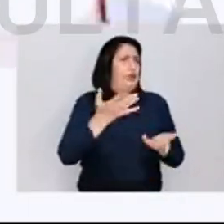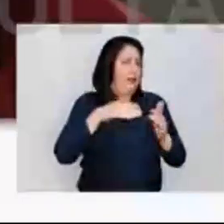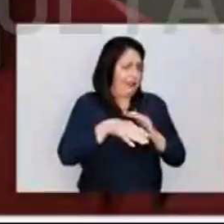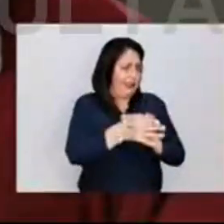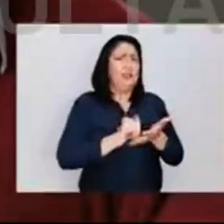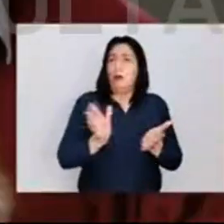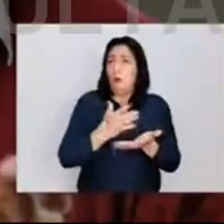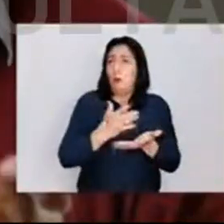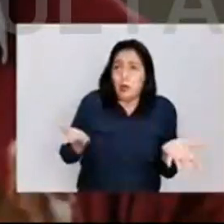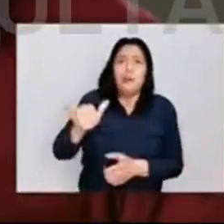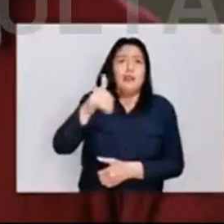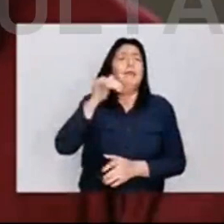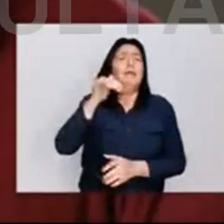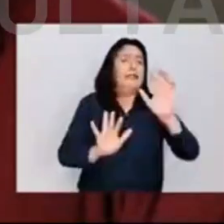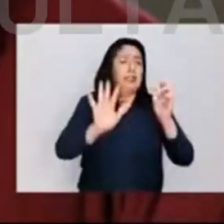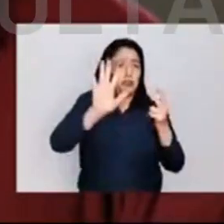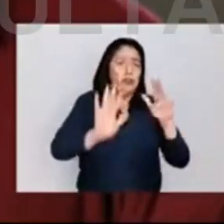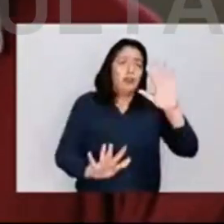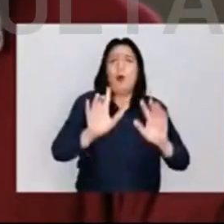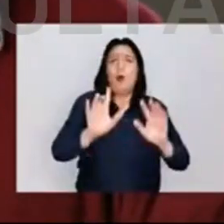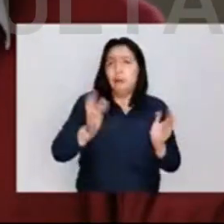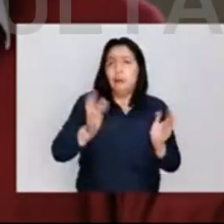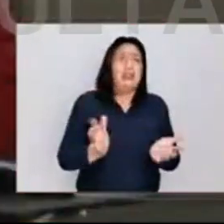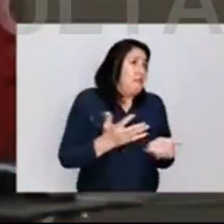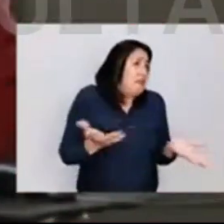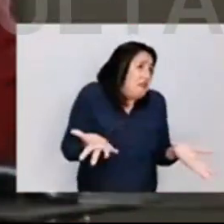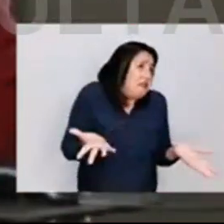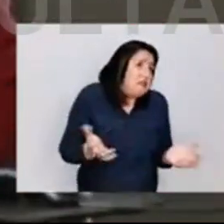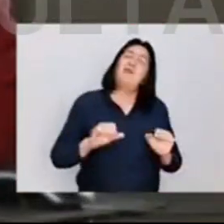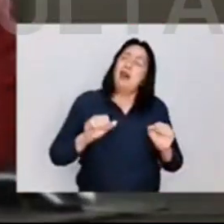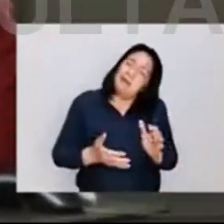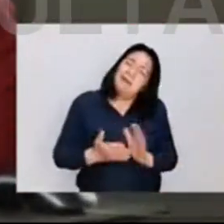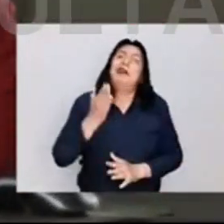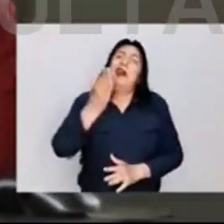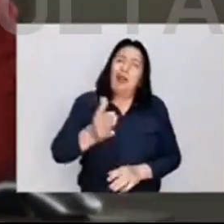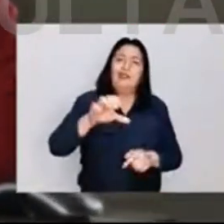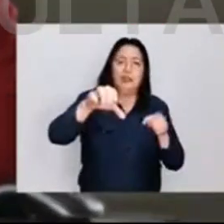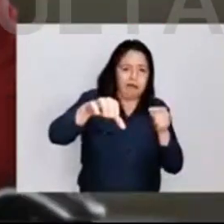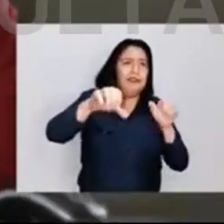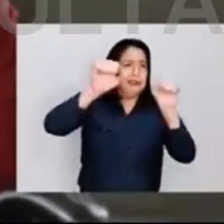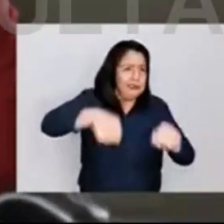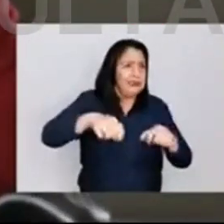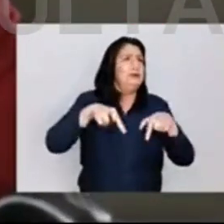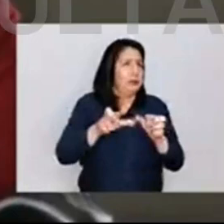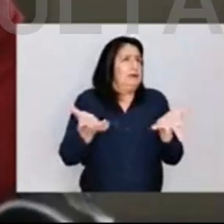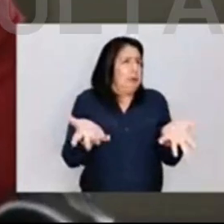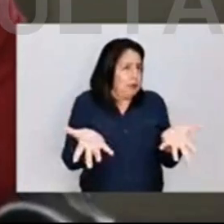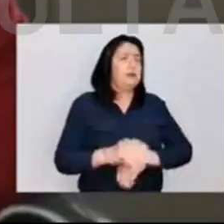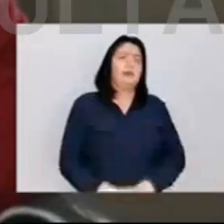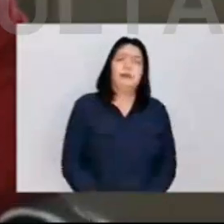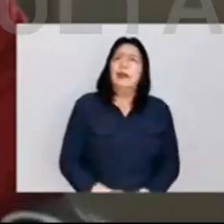bfu.gov.pe. Si no puedes, llama al 1811 y si no te queda de otra, anda a un centro de